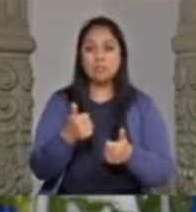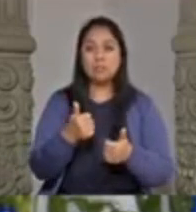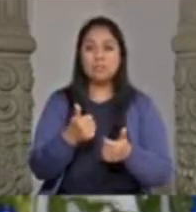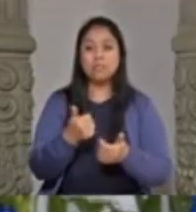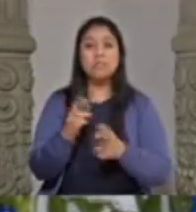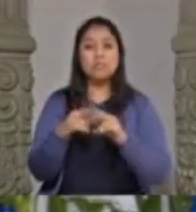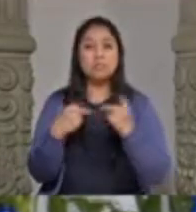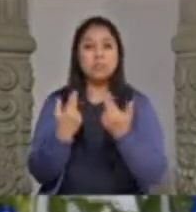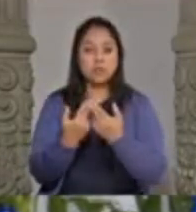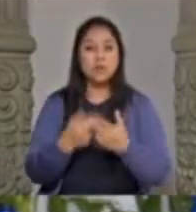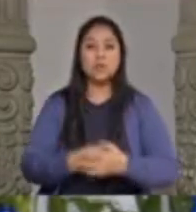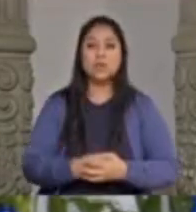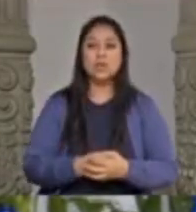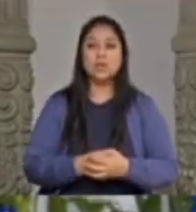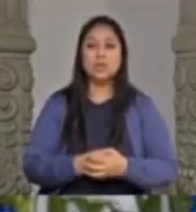reunión.